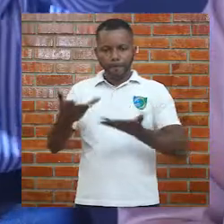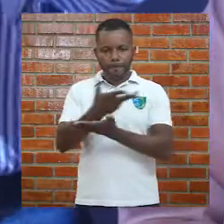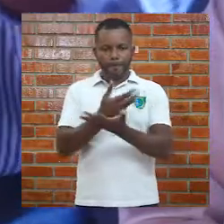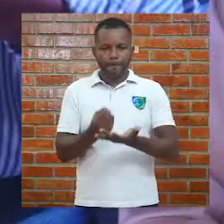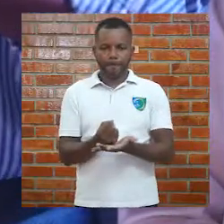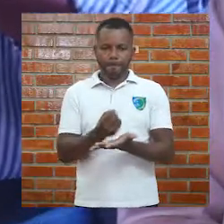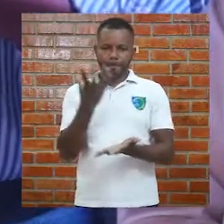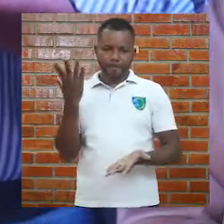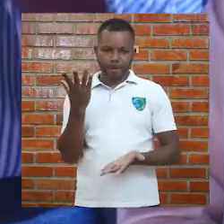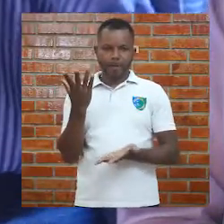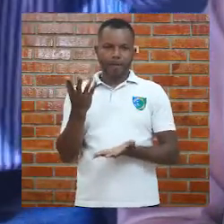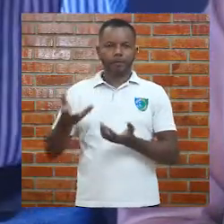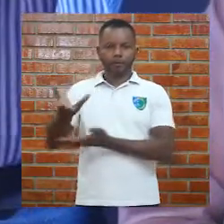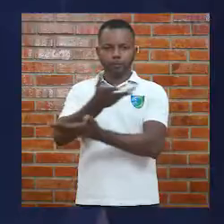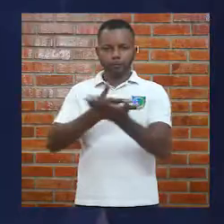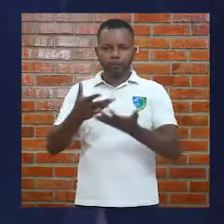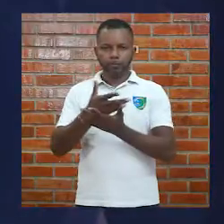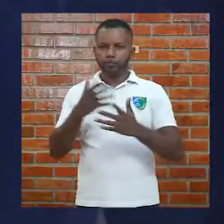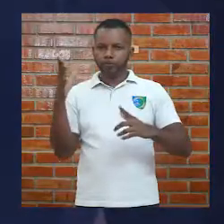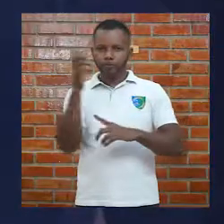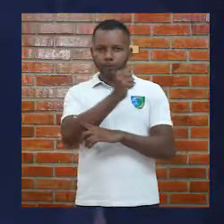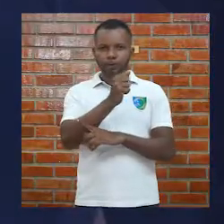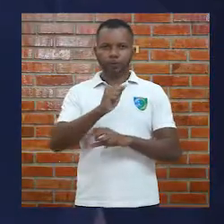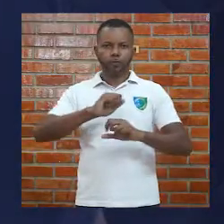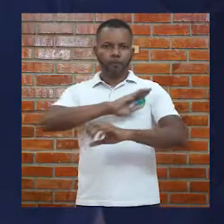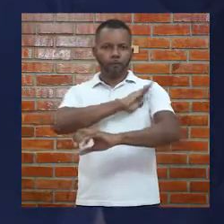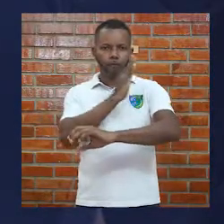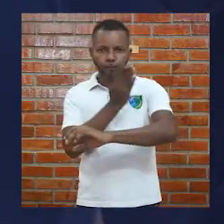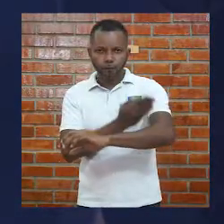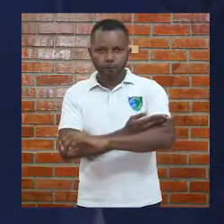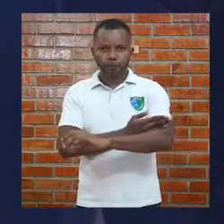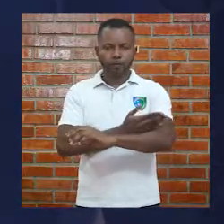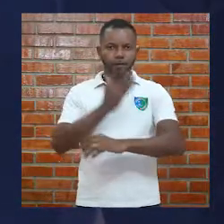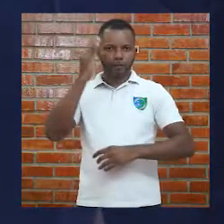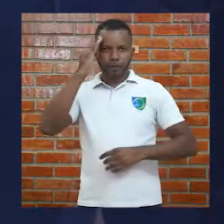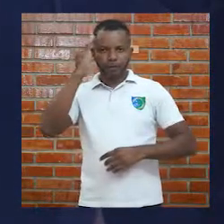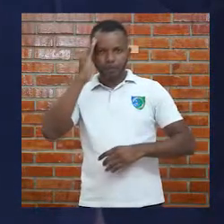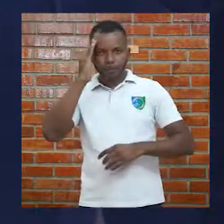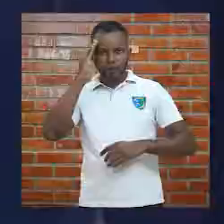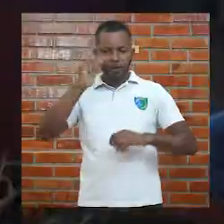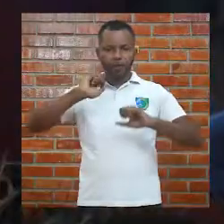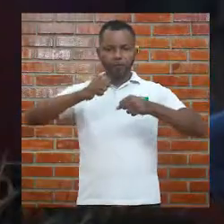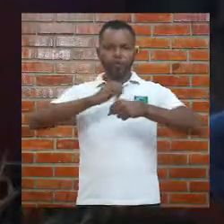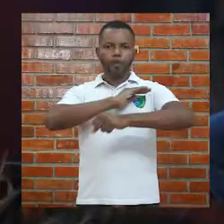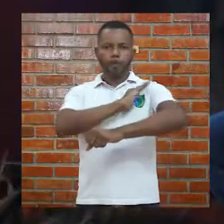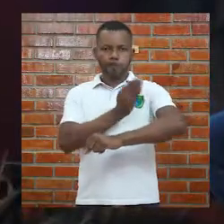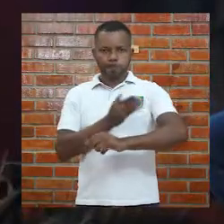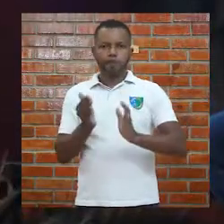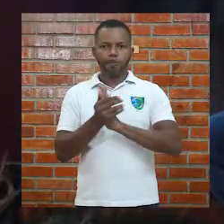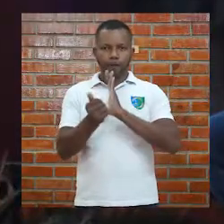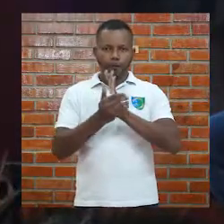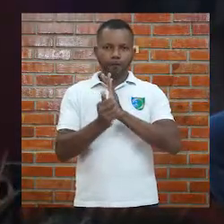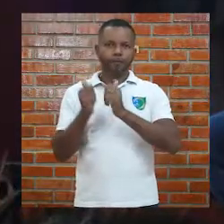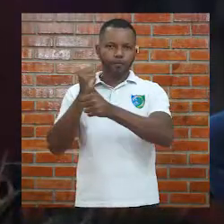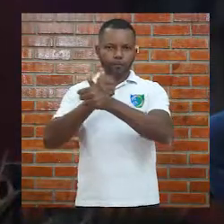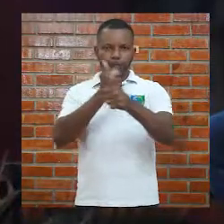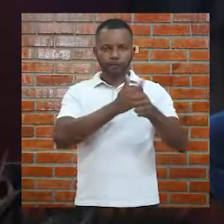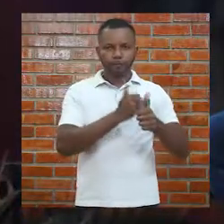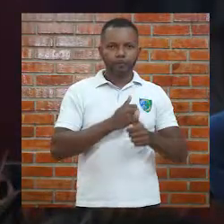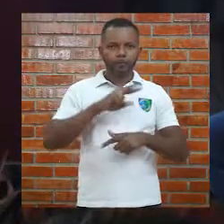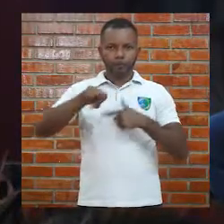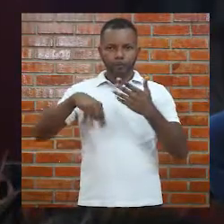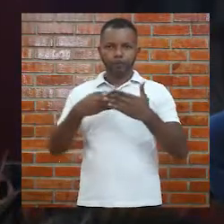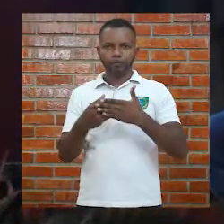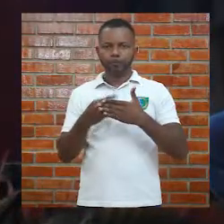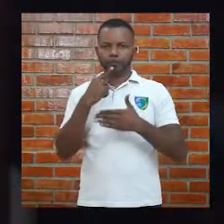servicios. Tenemos que hacerla teniendo en cuenta cuáles son las fortalezas, las capacidades, las potencialidades de cada territorio. Como